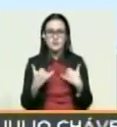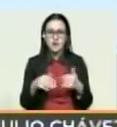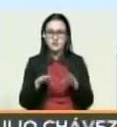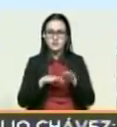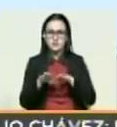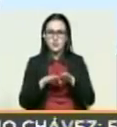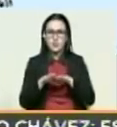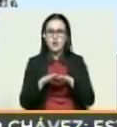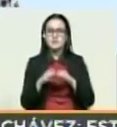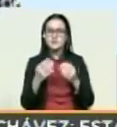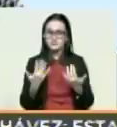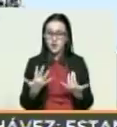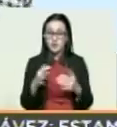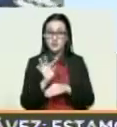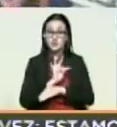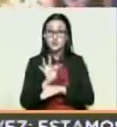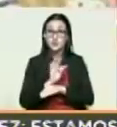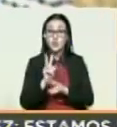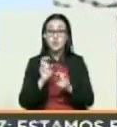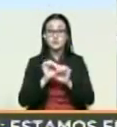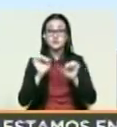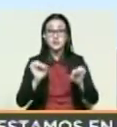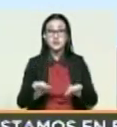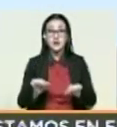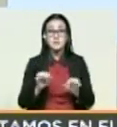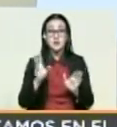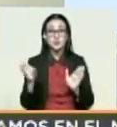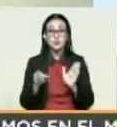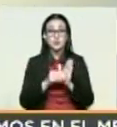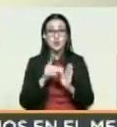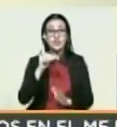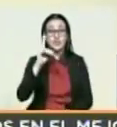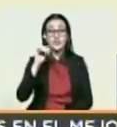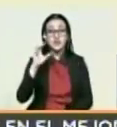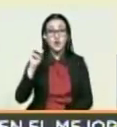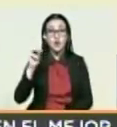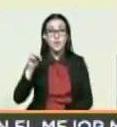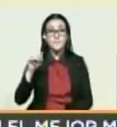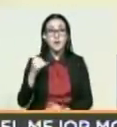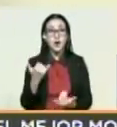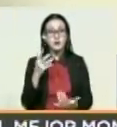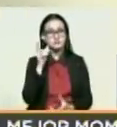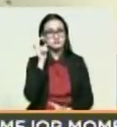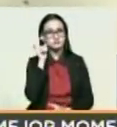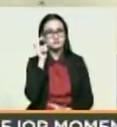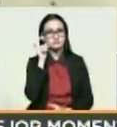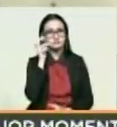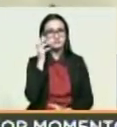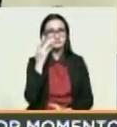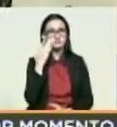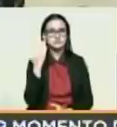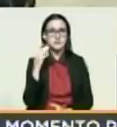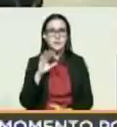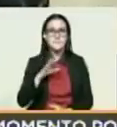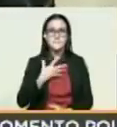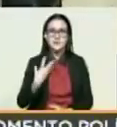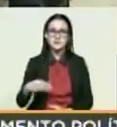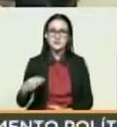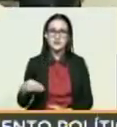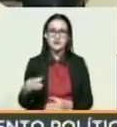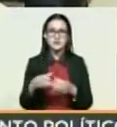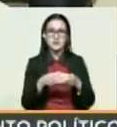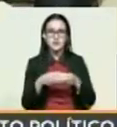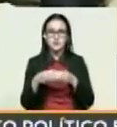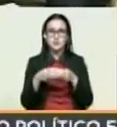entra en funcionamiento el nuevo sistema de tipo complementario deacon y para ello vamos a escuchar los detalles que va a ofrecer el presidente del comité